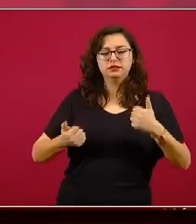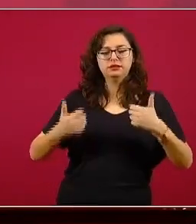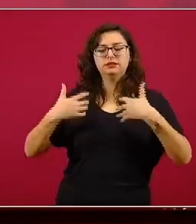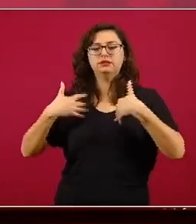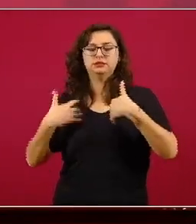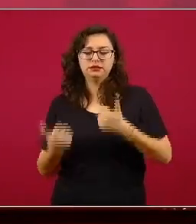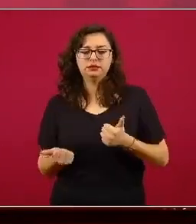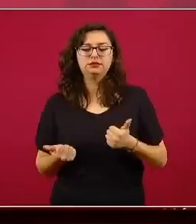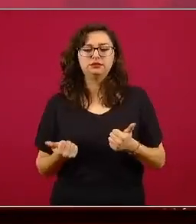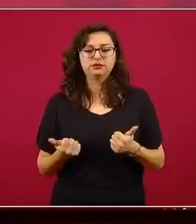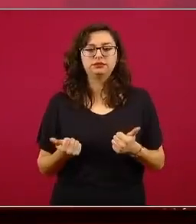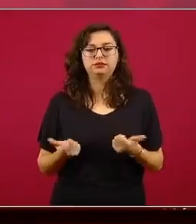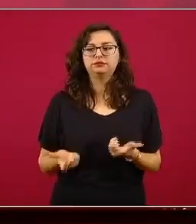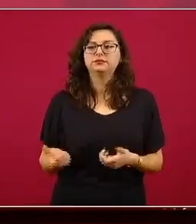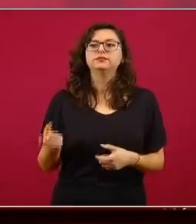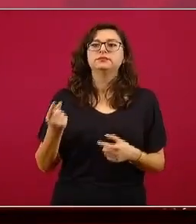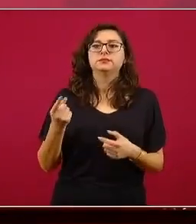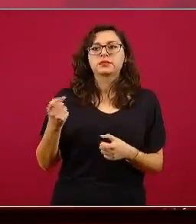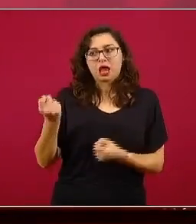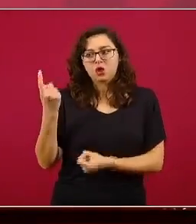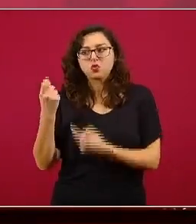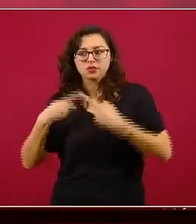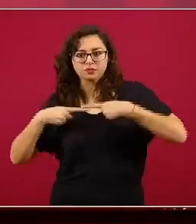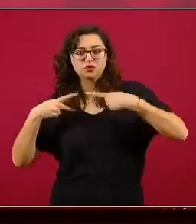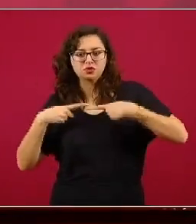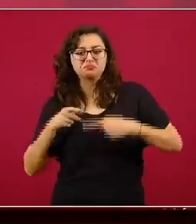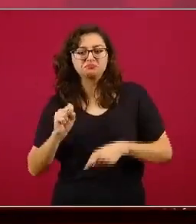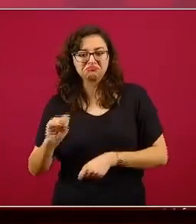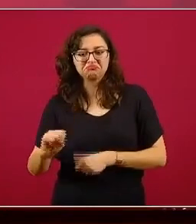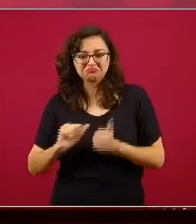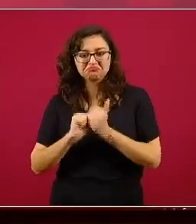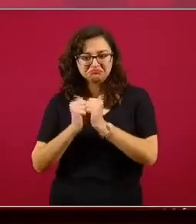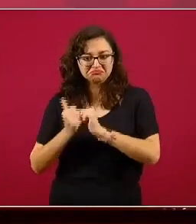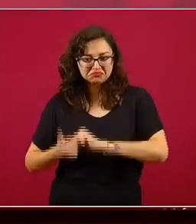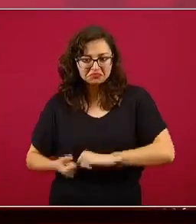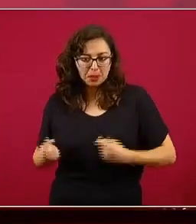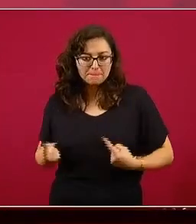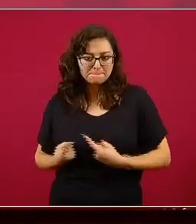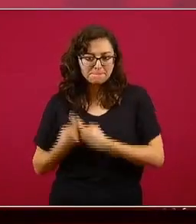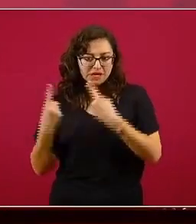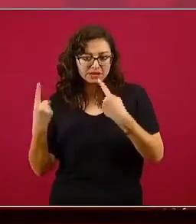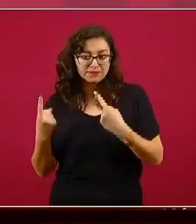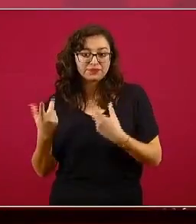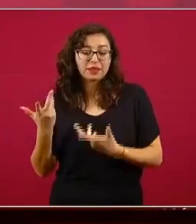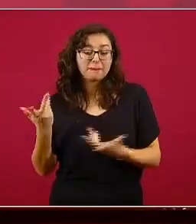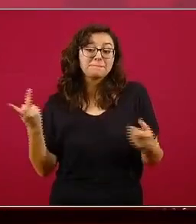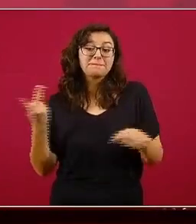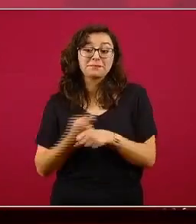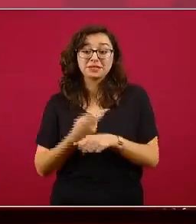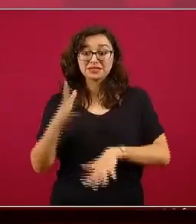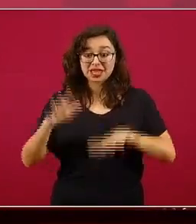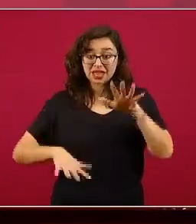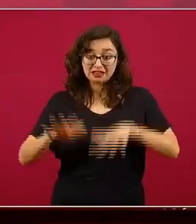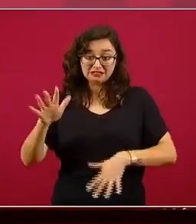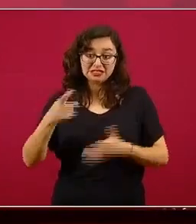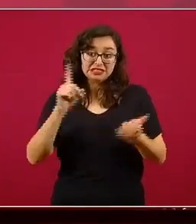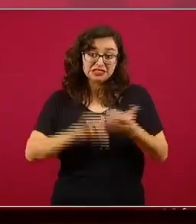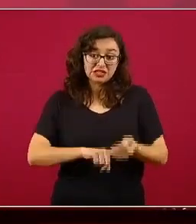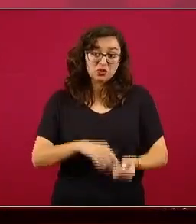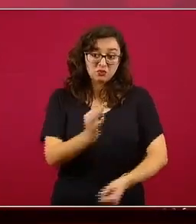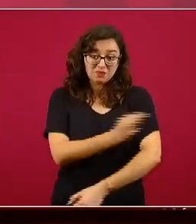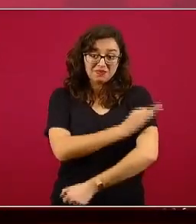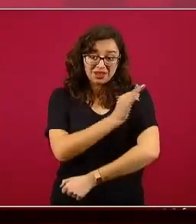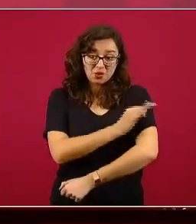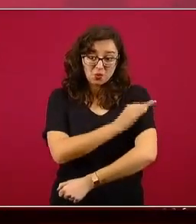cuál podría ser la persona que va a hacer alergia. A veces son los componentes mismos de la fórmula del producto,